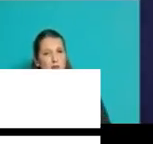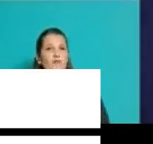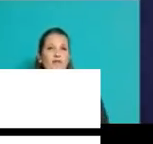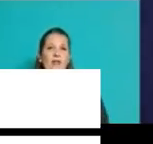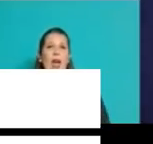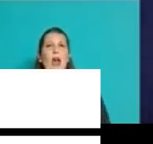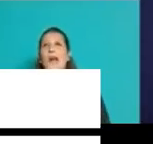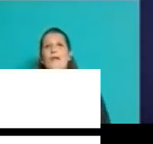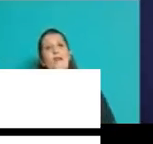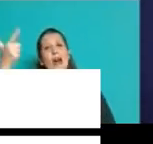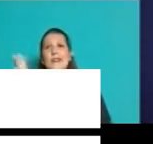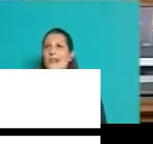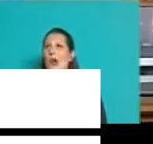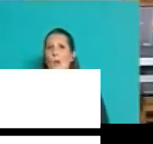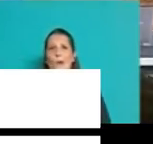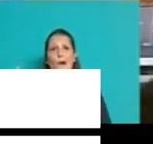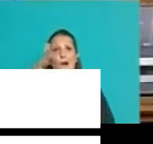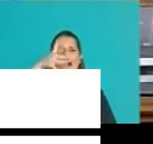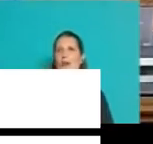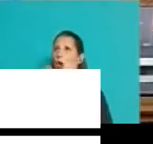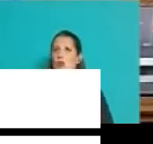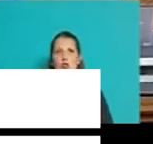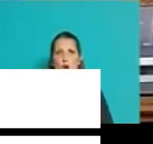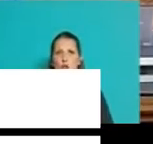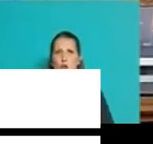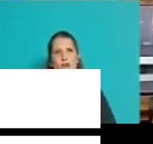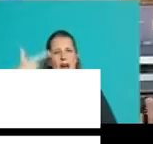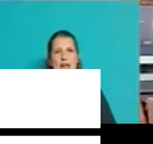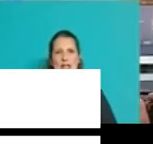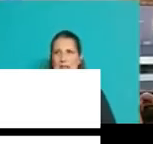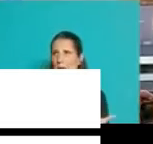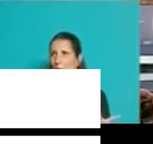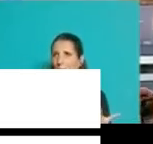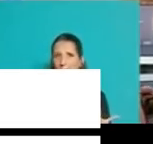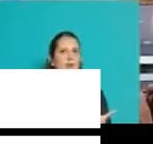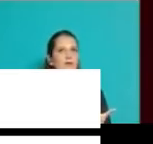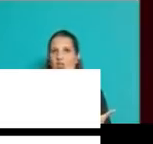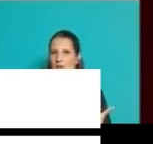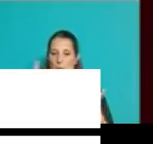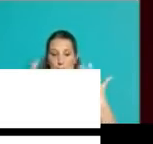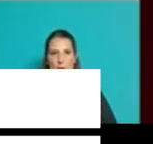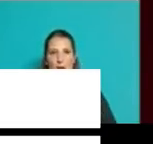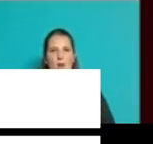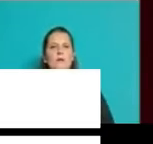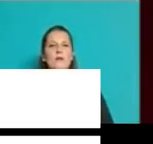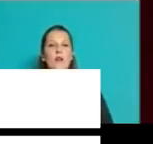ser tan vulnerables, con estar preparados y fuertes para enfrentar nuevas tormentas.